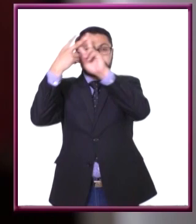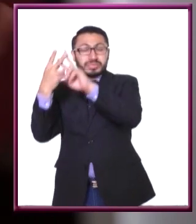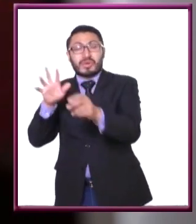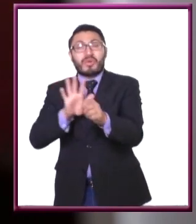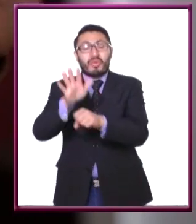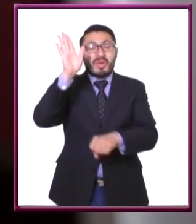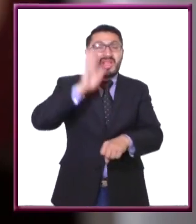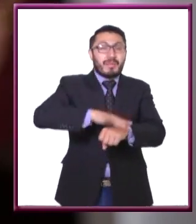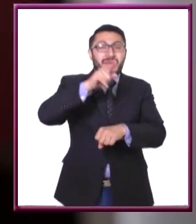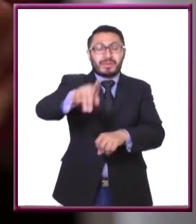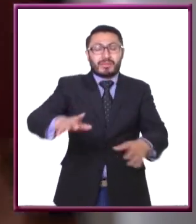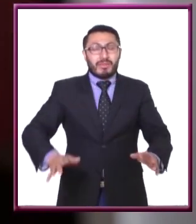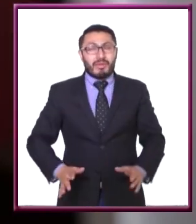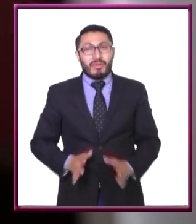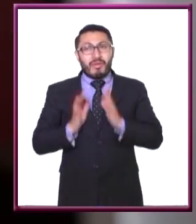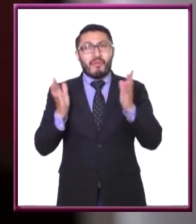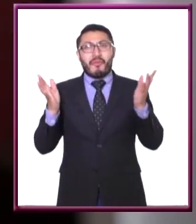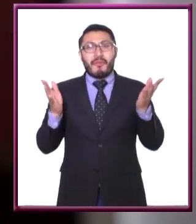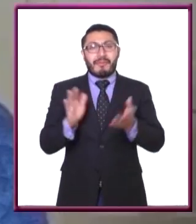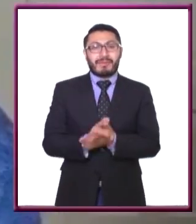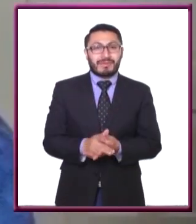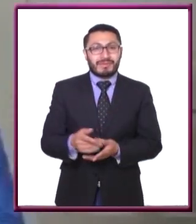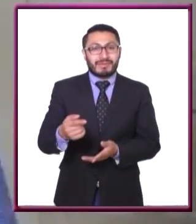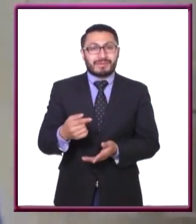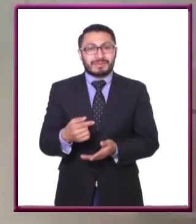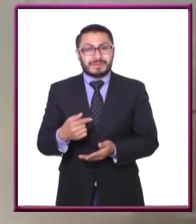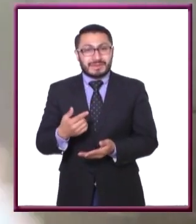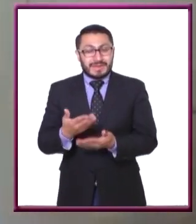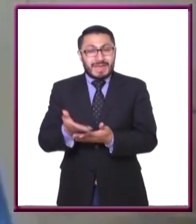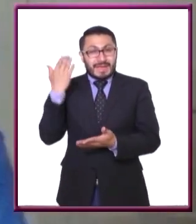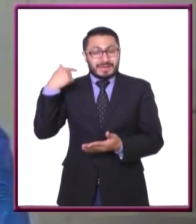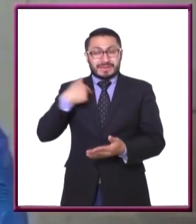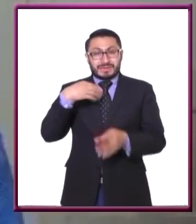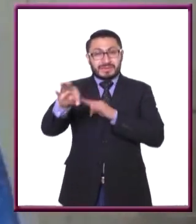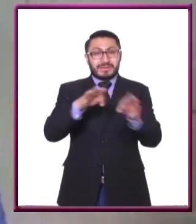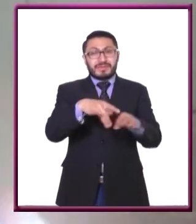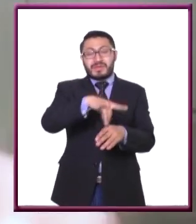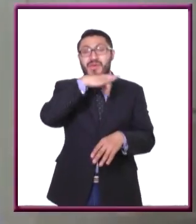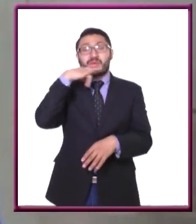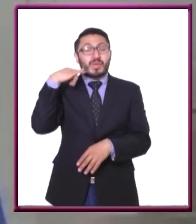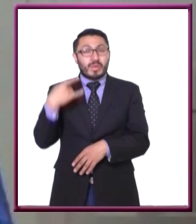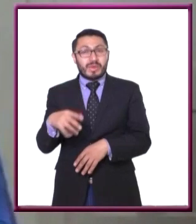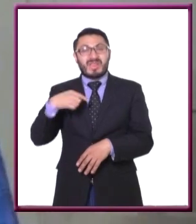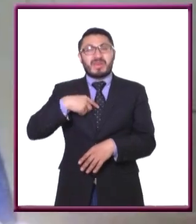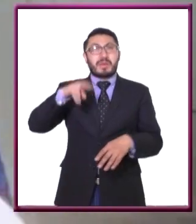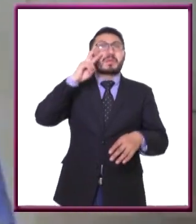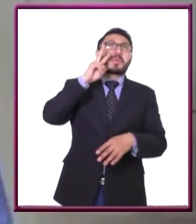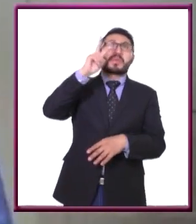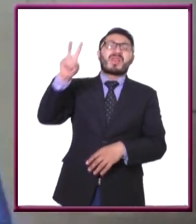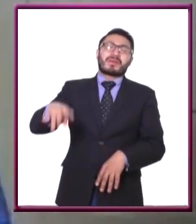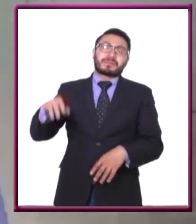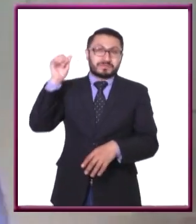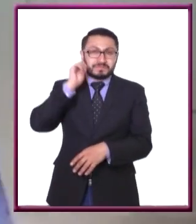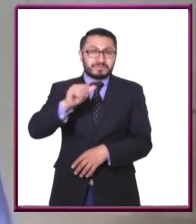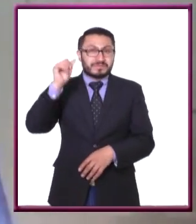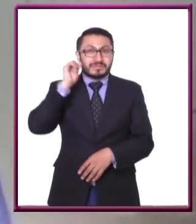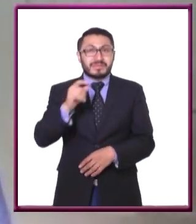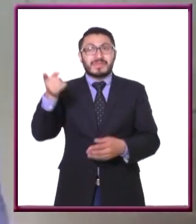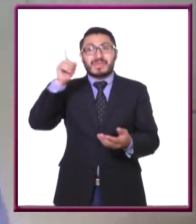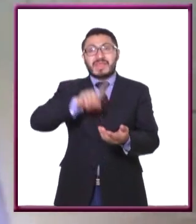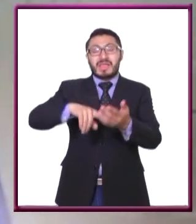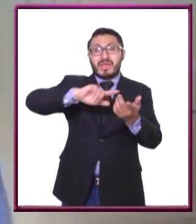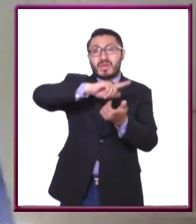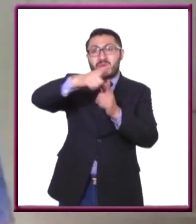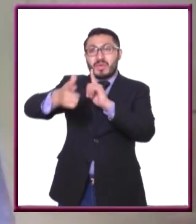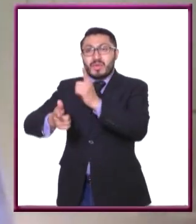astronómicas que más te ha impactado? Y yo cuando trabajaba en Chile, en el observatorio, observaba muy seguido el